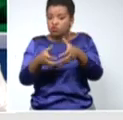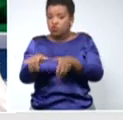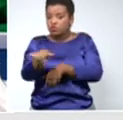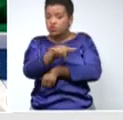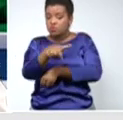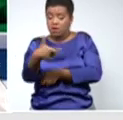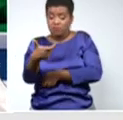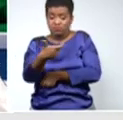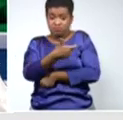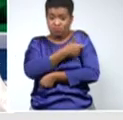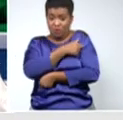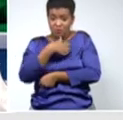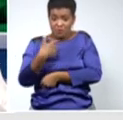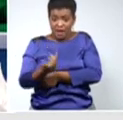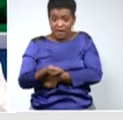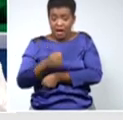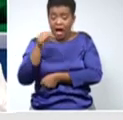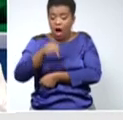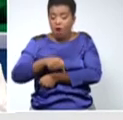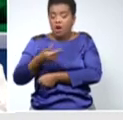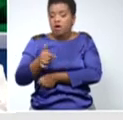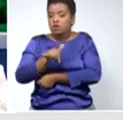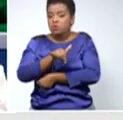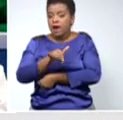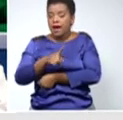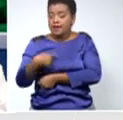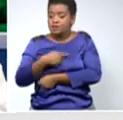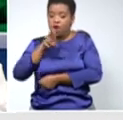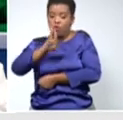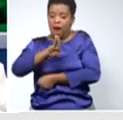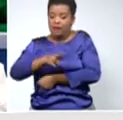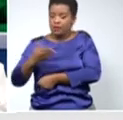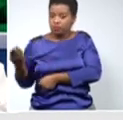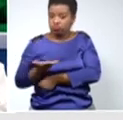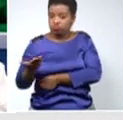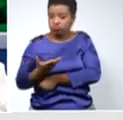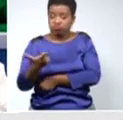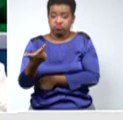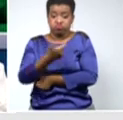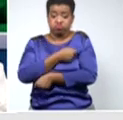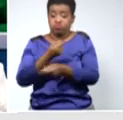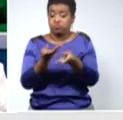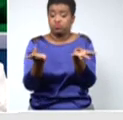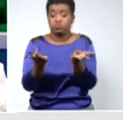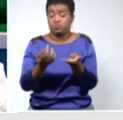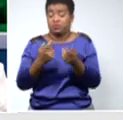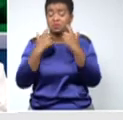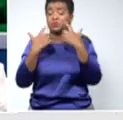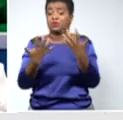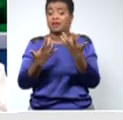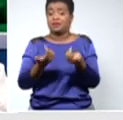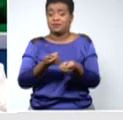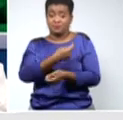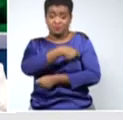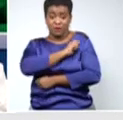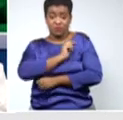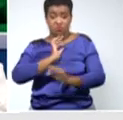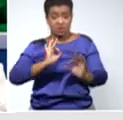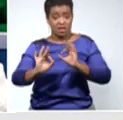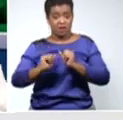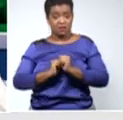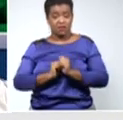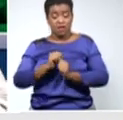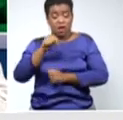se han acelerado en su etapa de estudio, de ensayo, pues todavía se